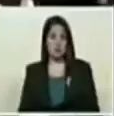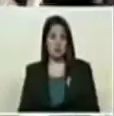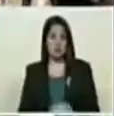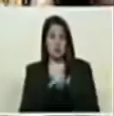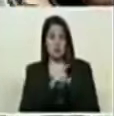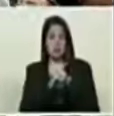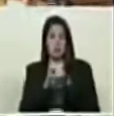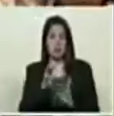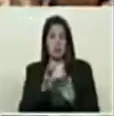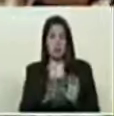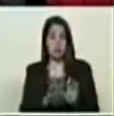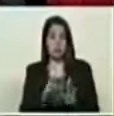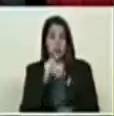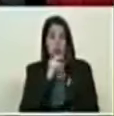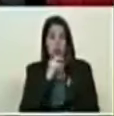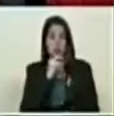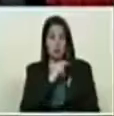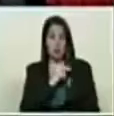19 de octubre,